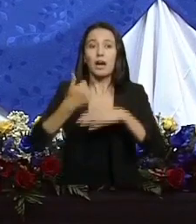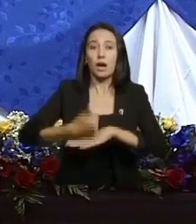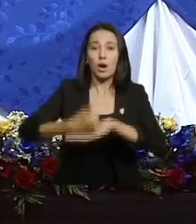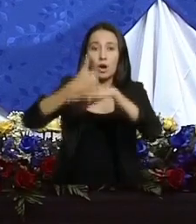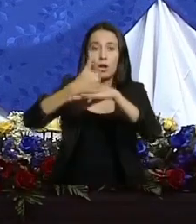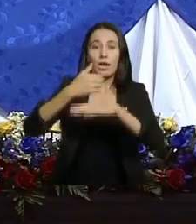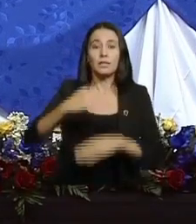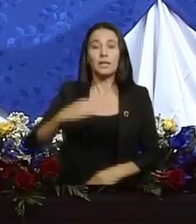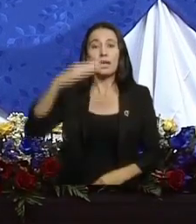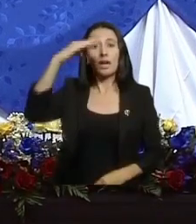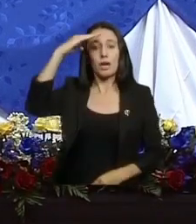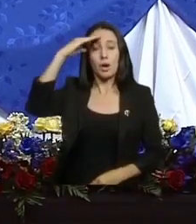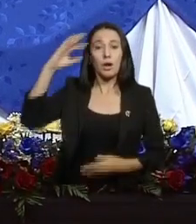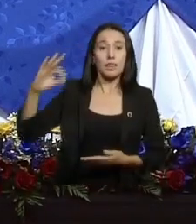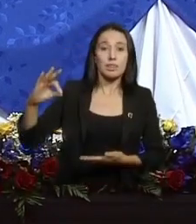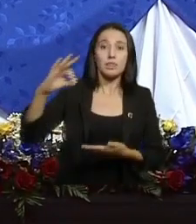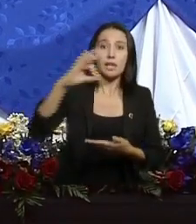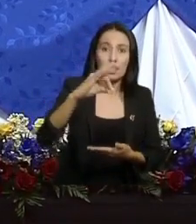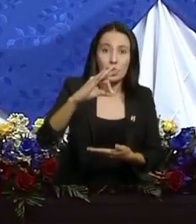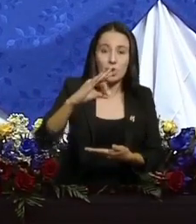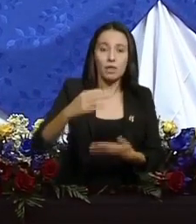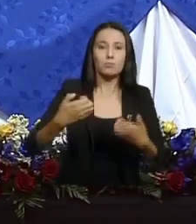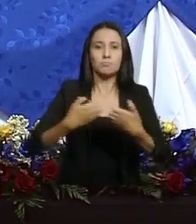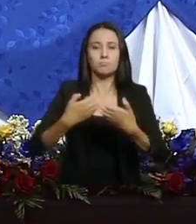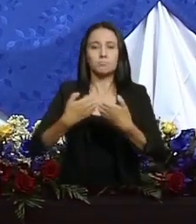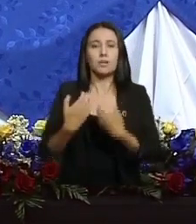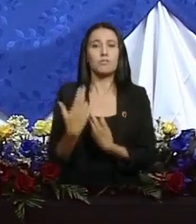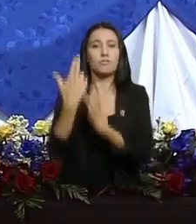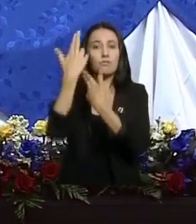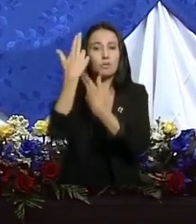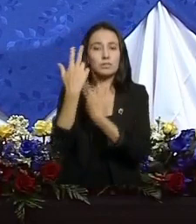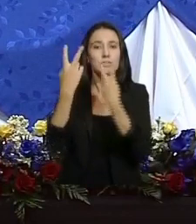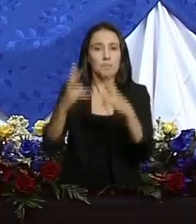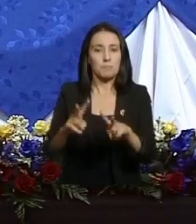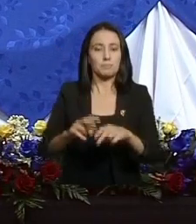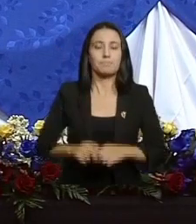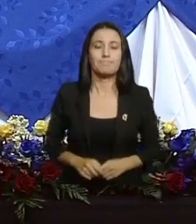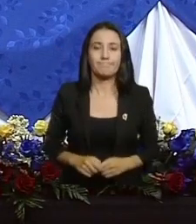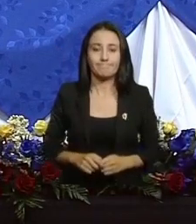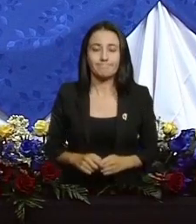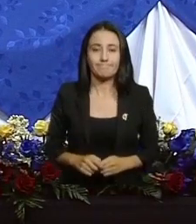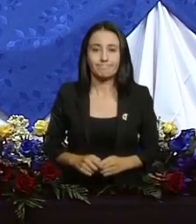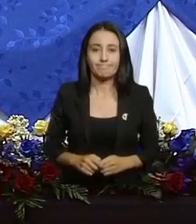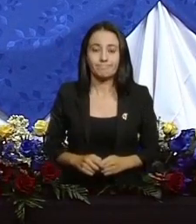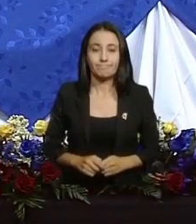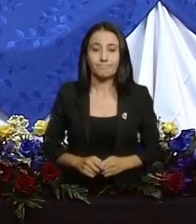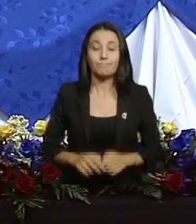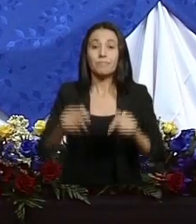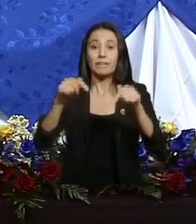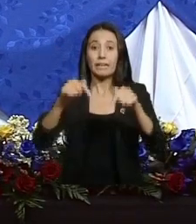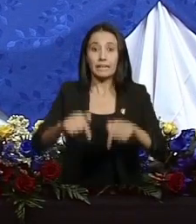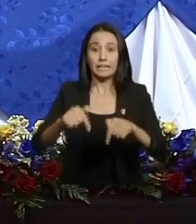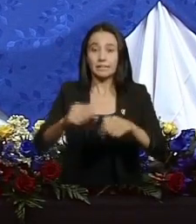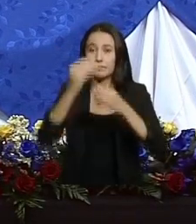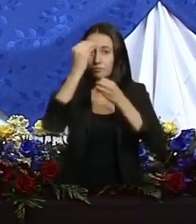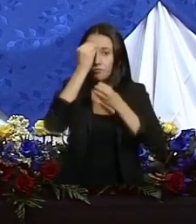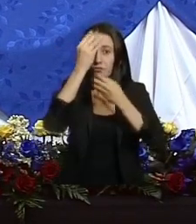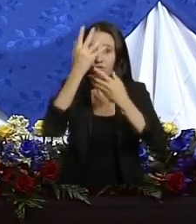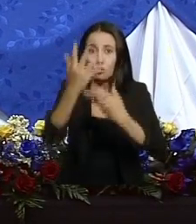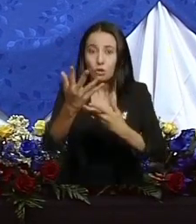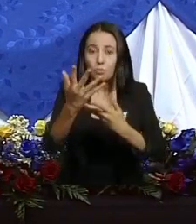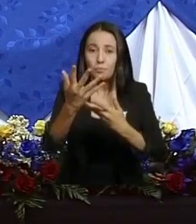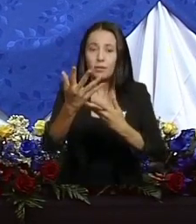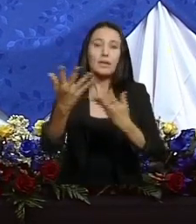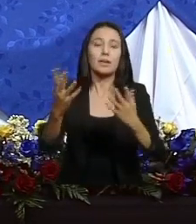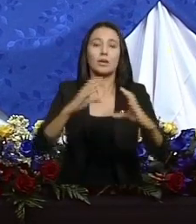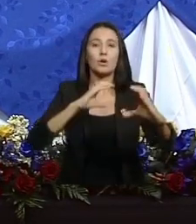Estrada, delegado de las Fuerzas Armadas para el proceso electoral. En este segundo reporte comunicamos